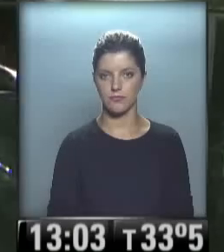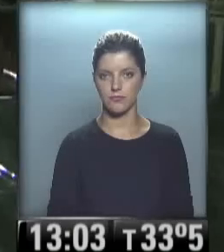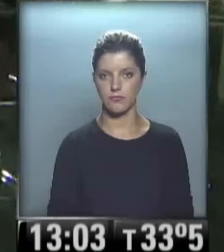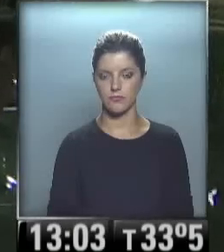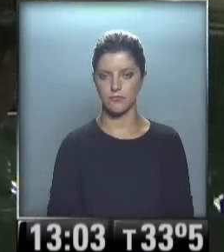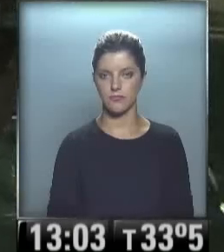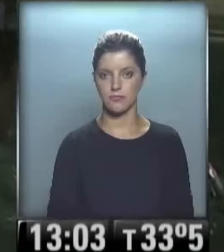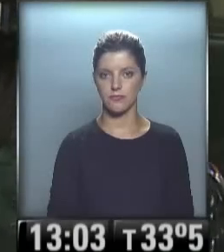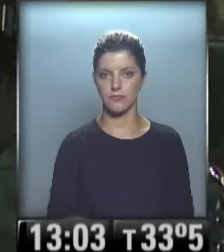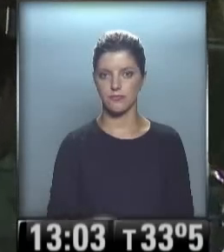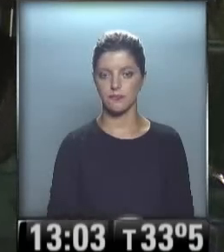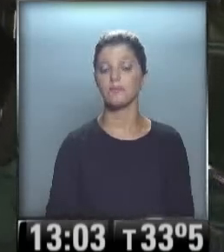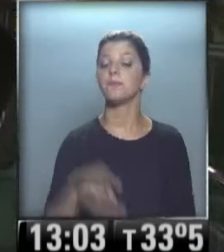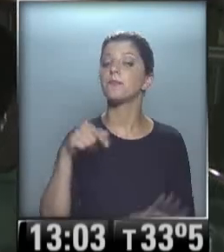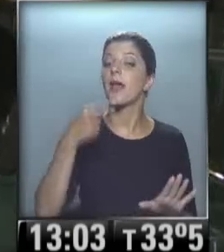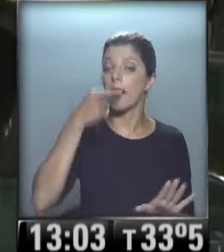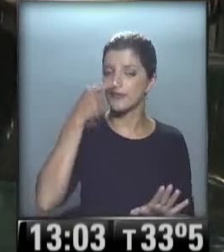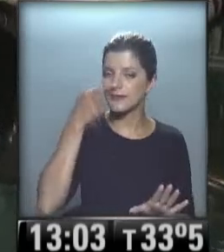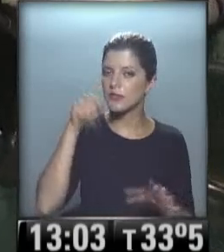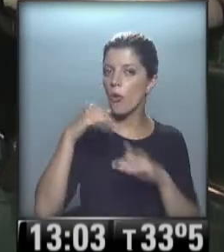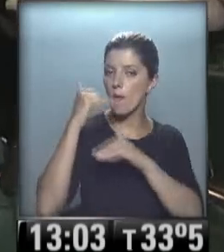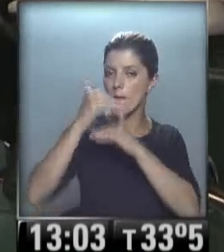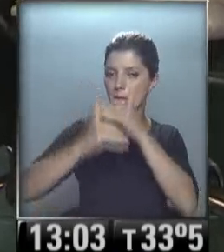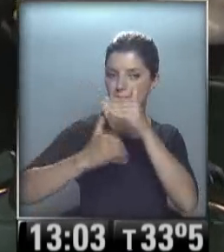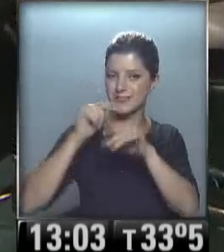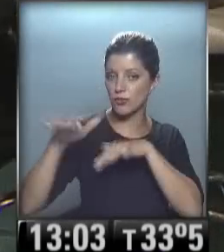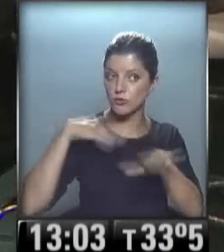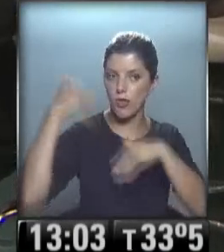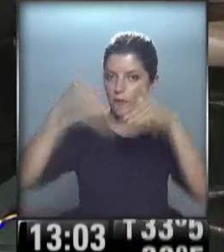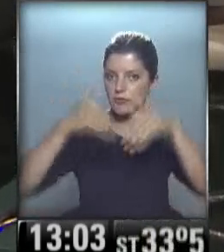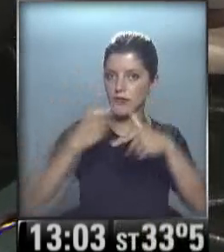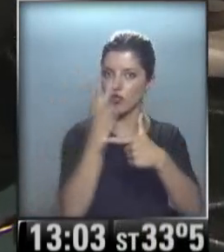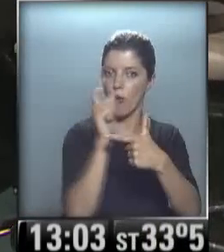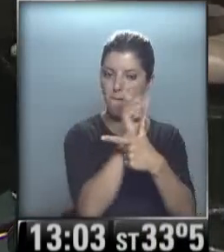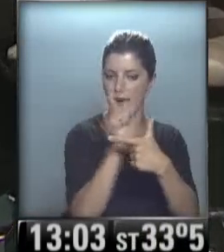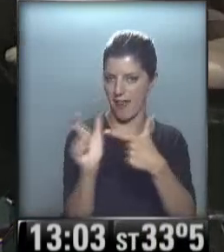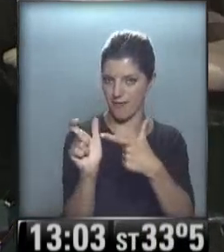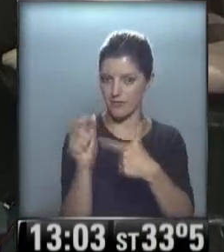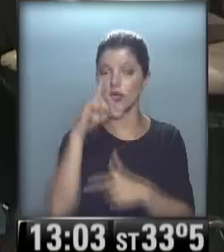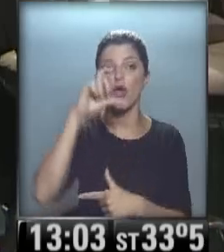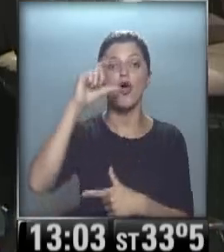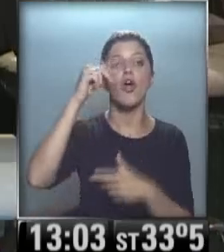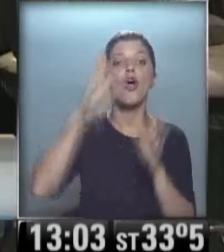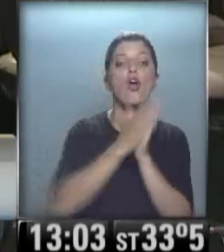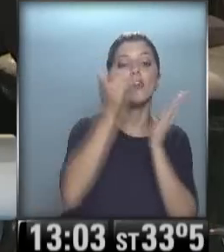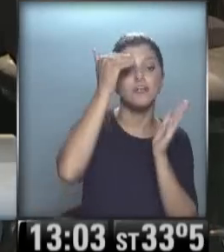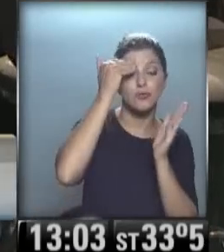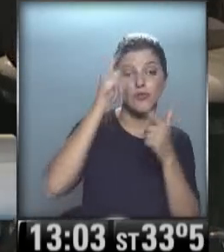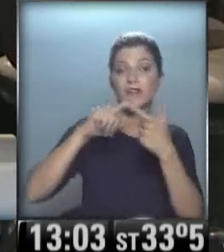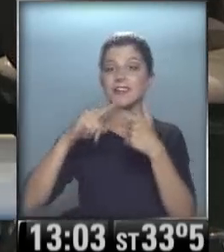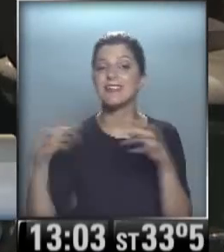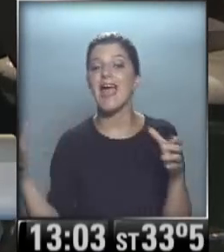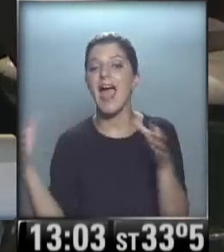juego es muy interesante como en un proceso electoral entran dos palabras Constitución y asamblea